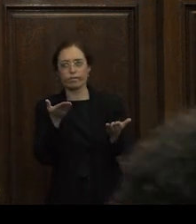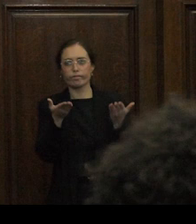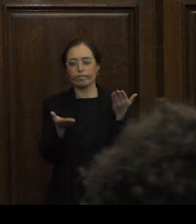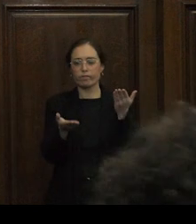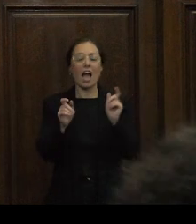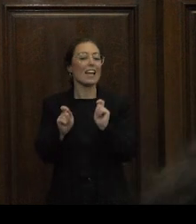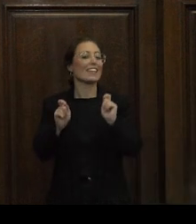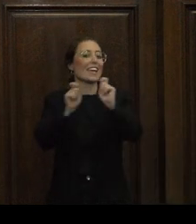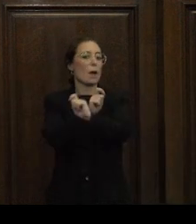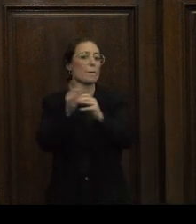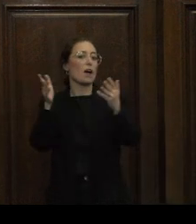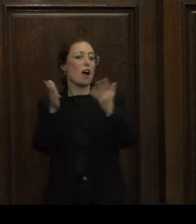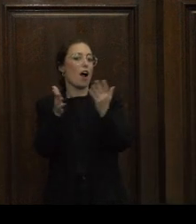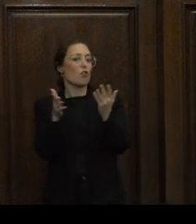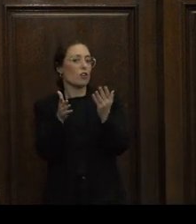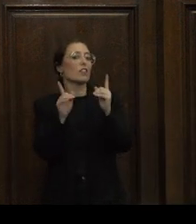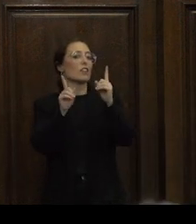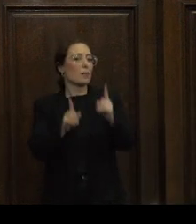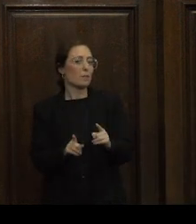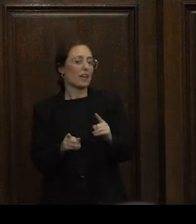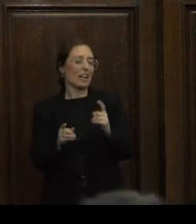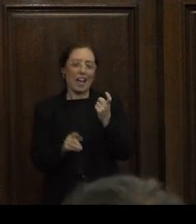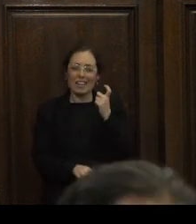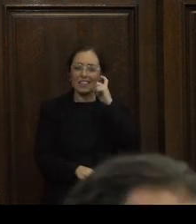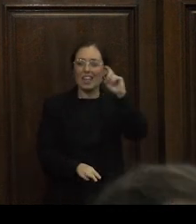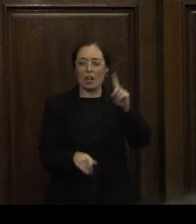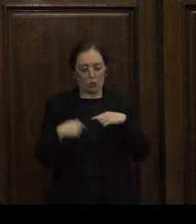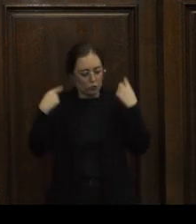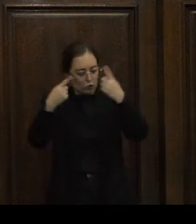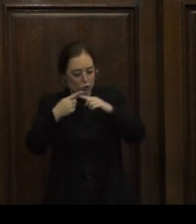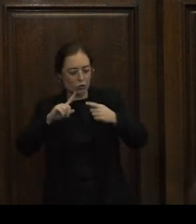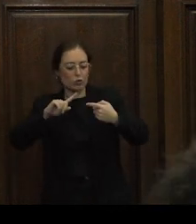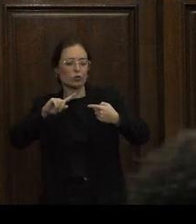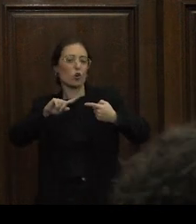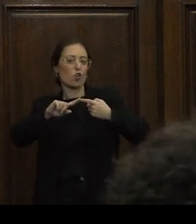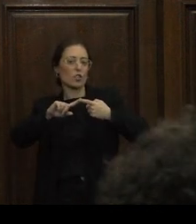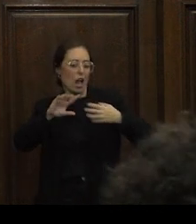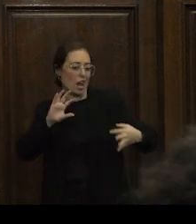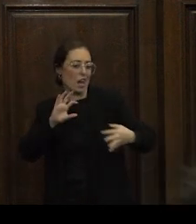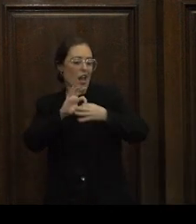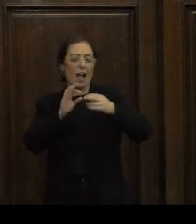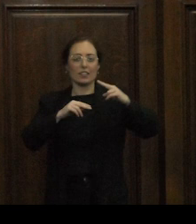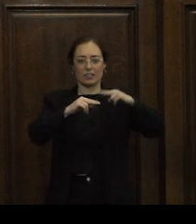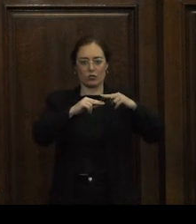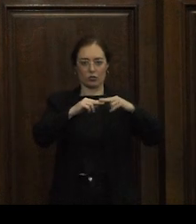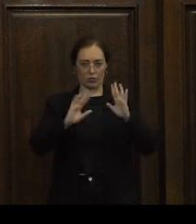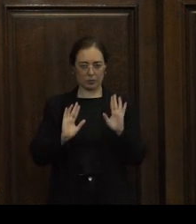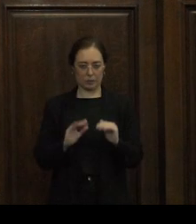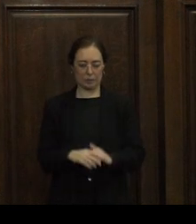están cambiando junto con nuestra compatibilidad con estas